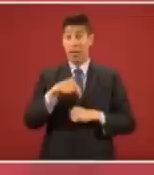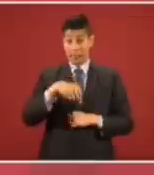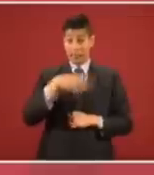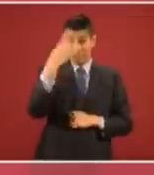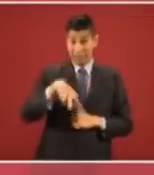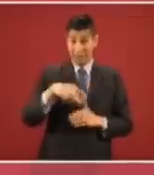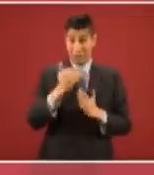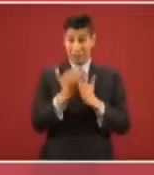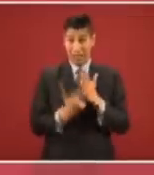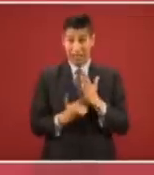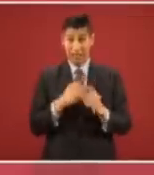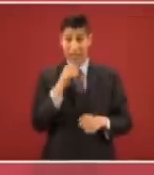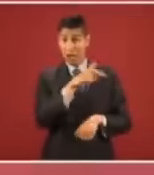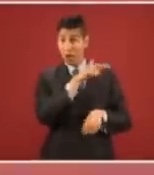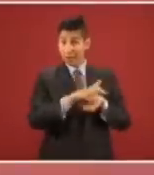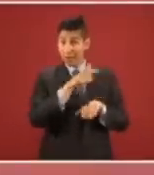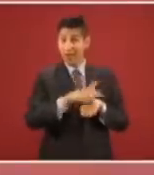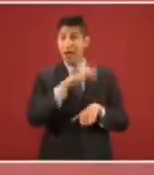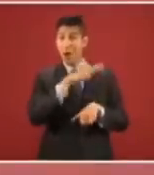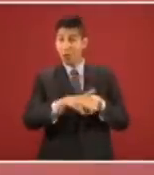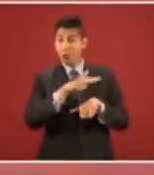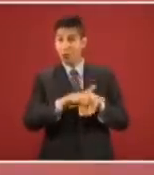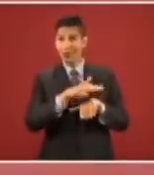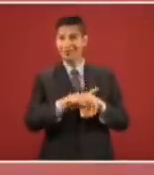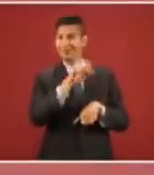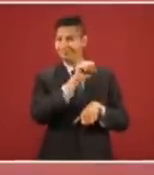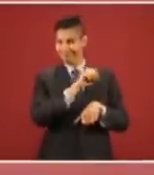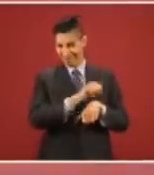Honduras, que en El Salvador.